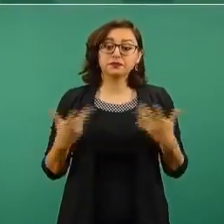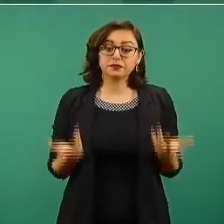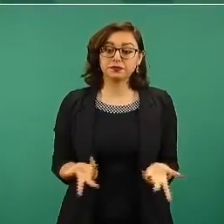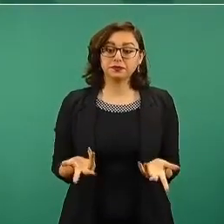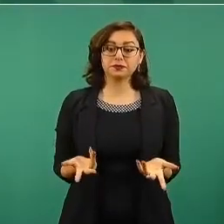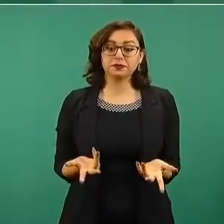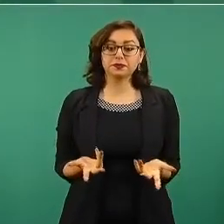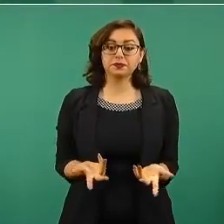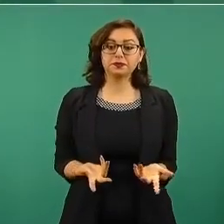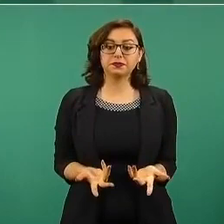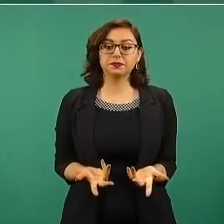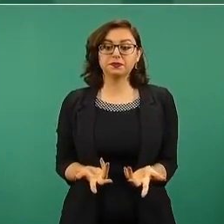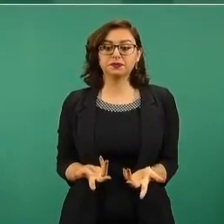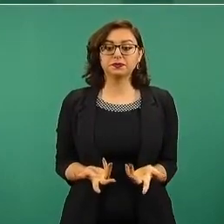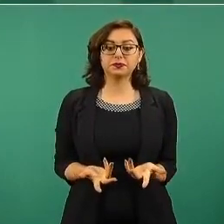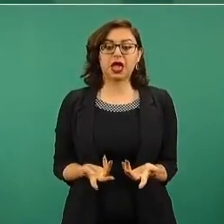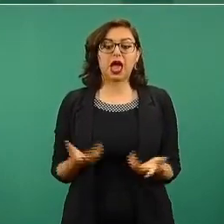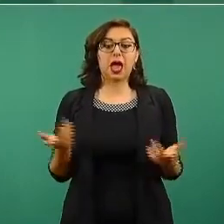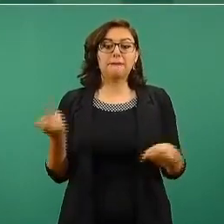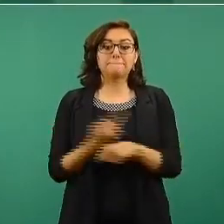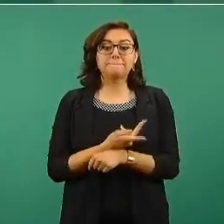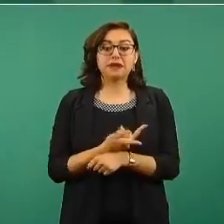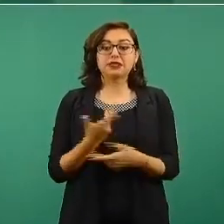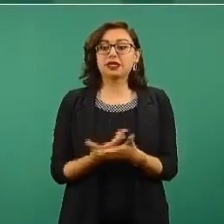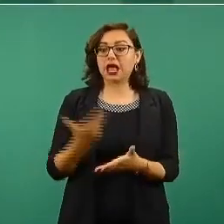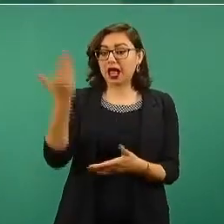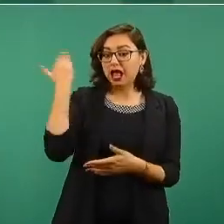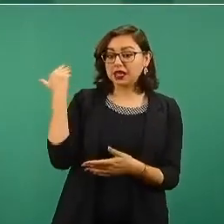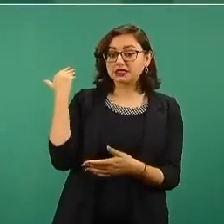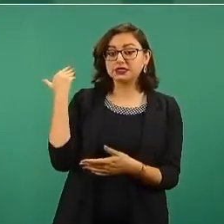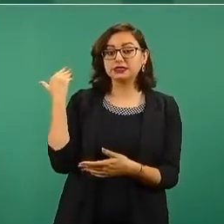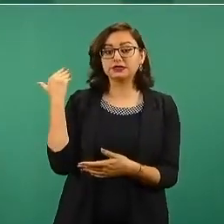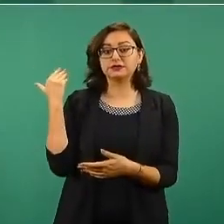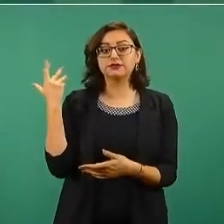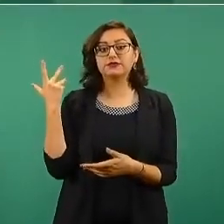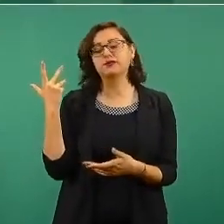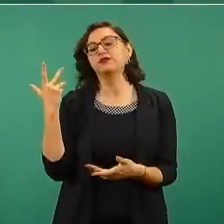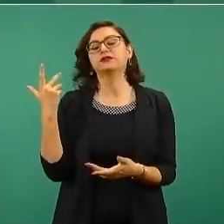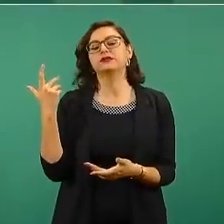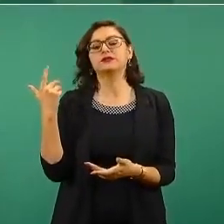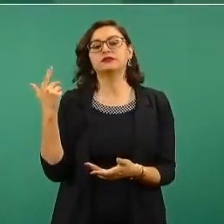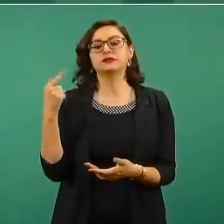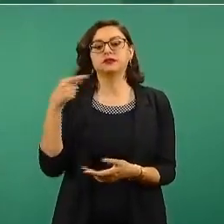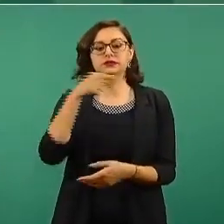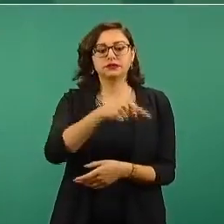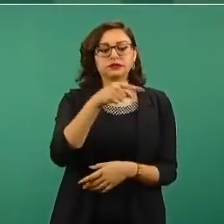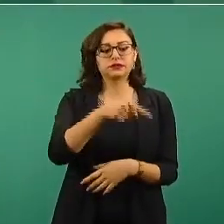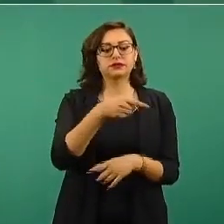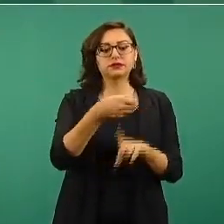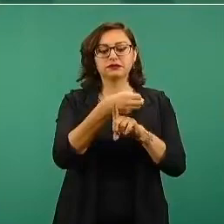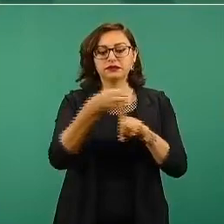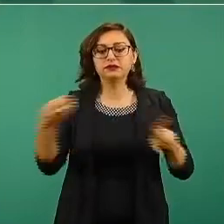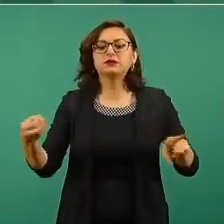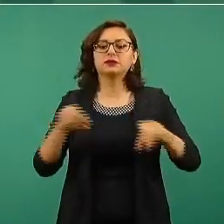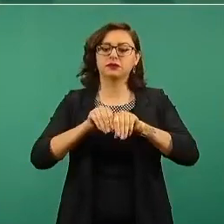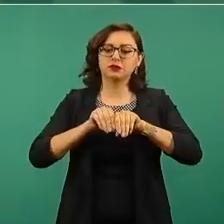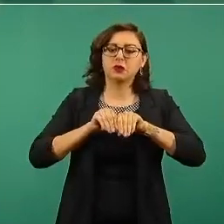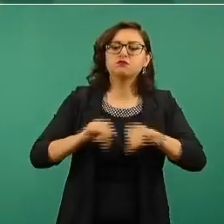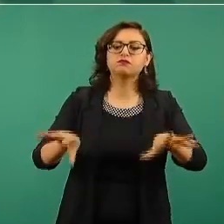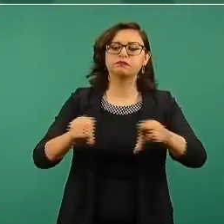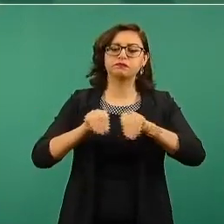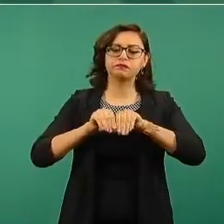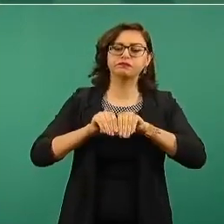lo que en ese entonces tuvo más efecto es que esa frase la repetían